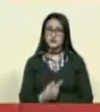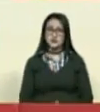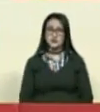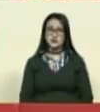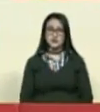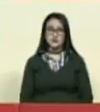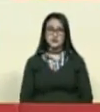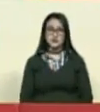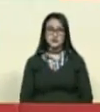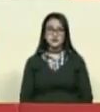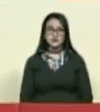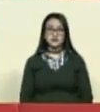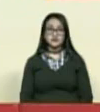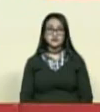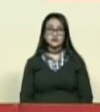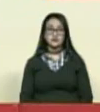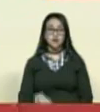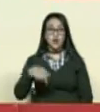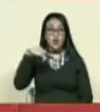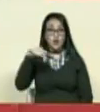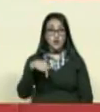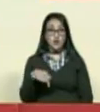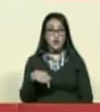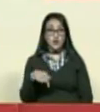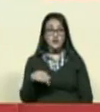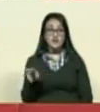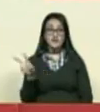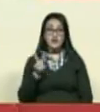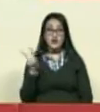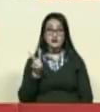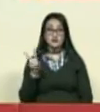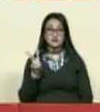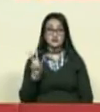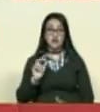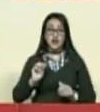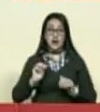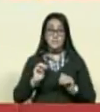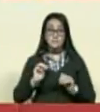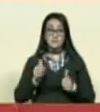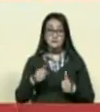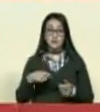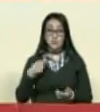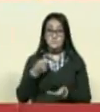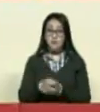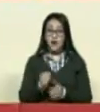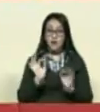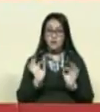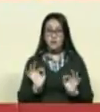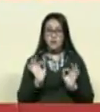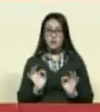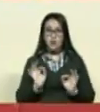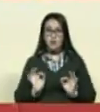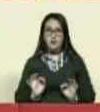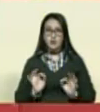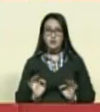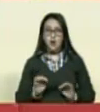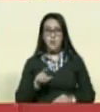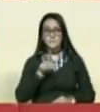lo dije en el marco de anunciar que hoy Venezuela comenzó sus pagos puntuales